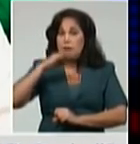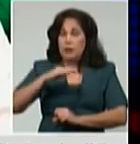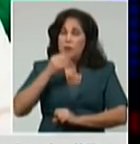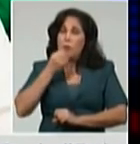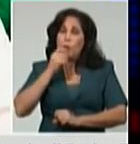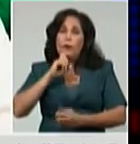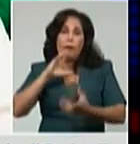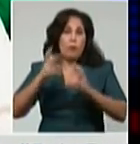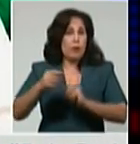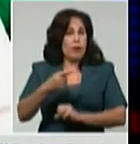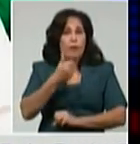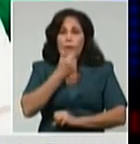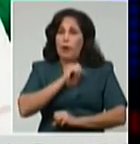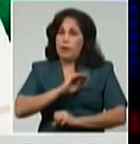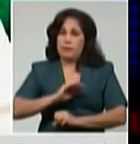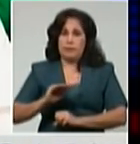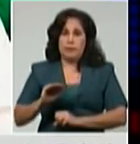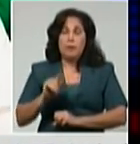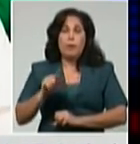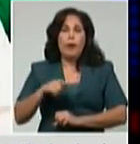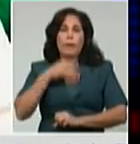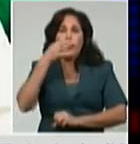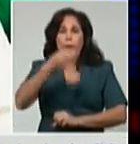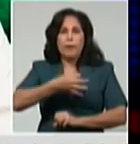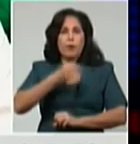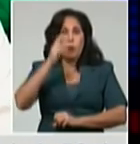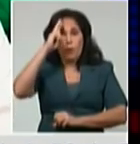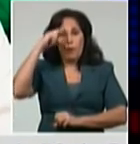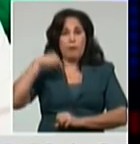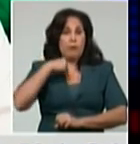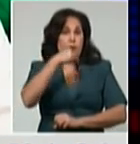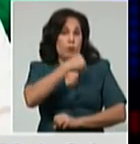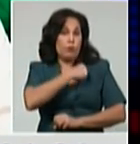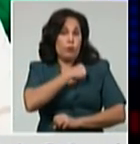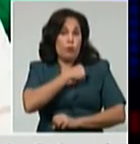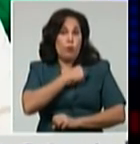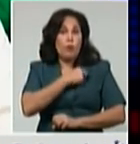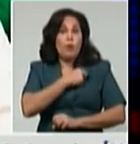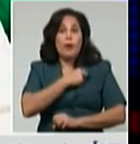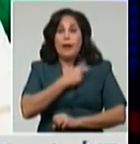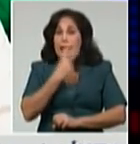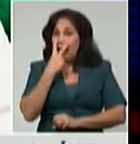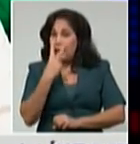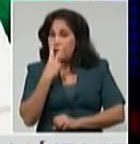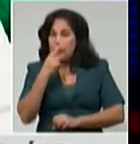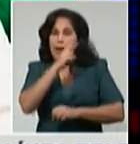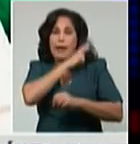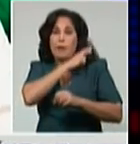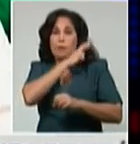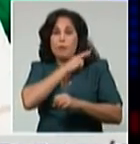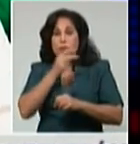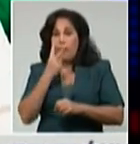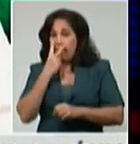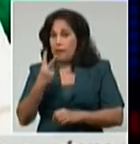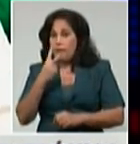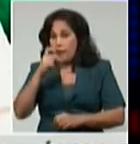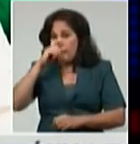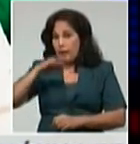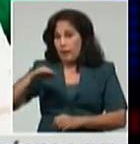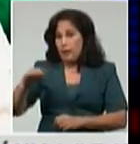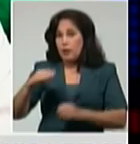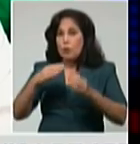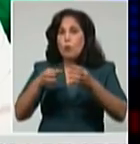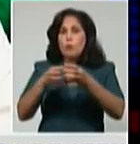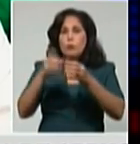complicaciones, aunque ya me explicaba la doctora Lisset, que es la responsable de pediatría del Grupo